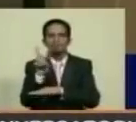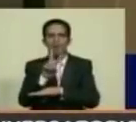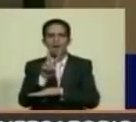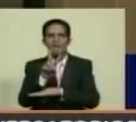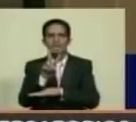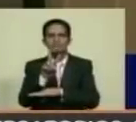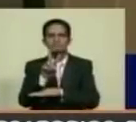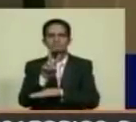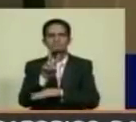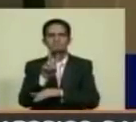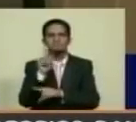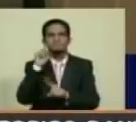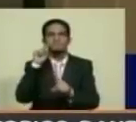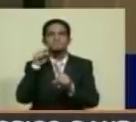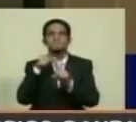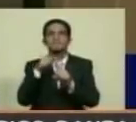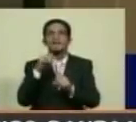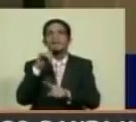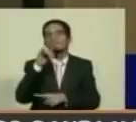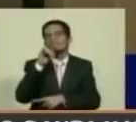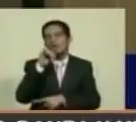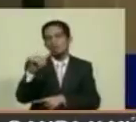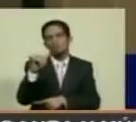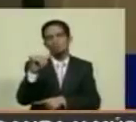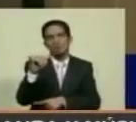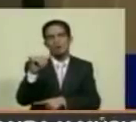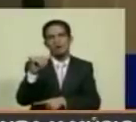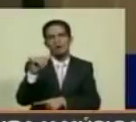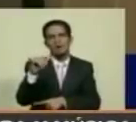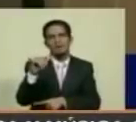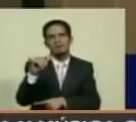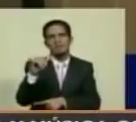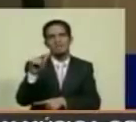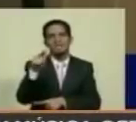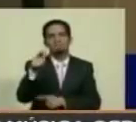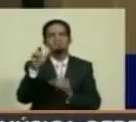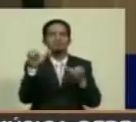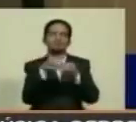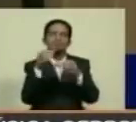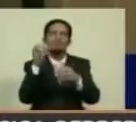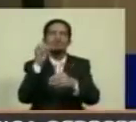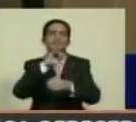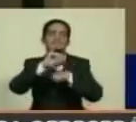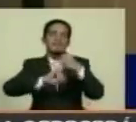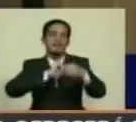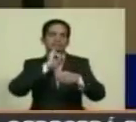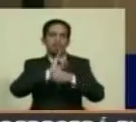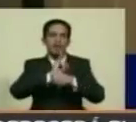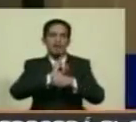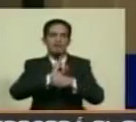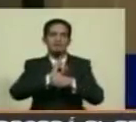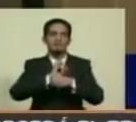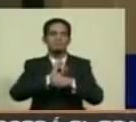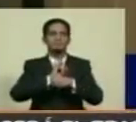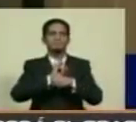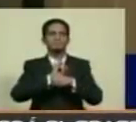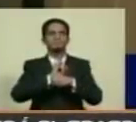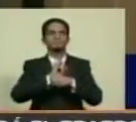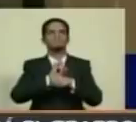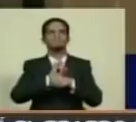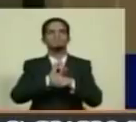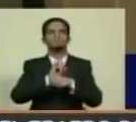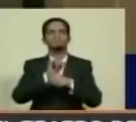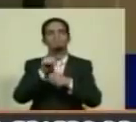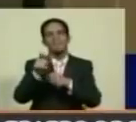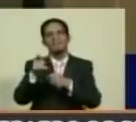denunciar, no sé si así será, en foros internacionales, la posición de funcionarios del gobierno de Colombia, que